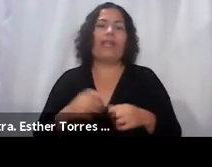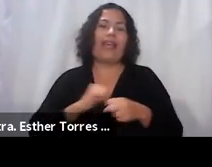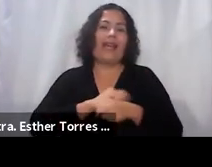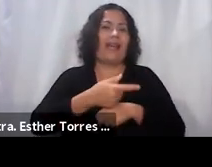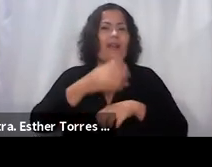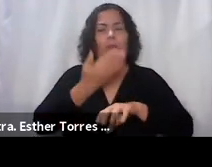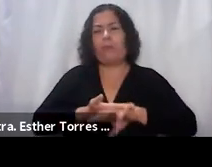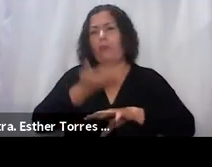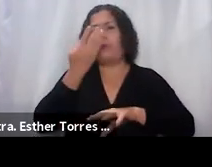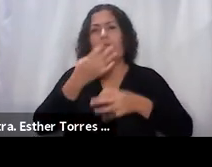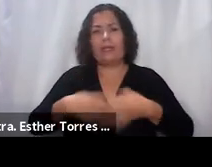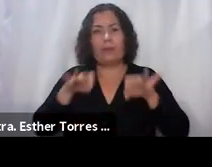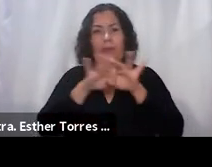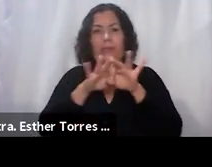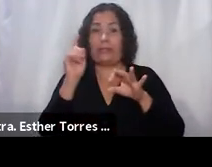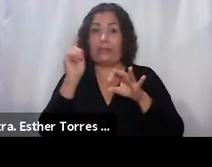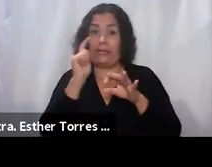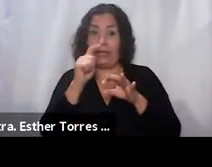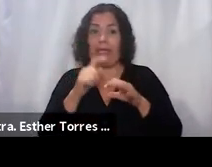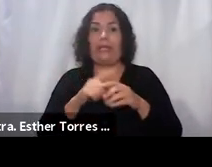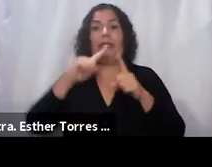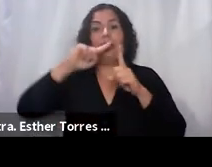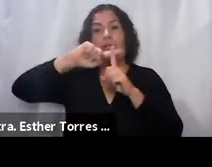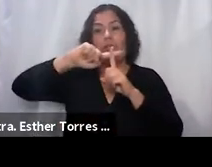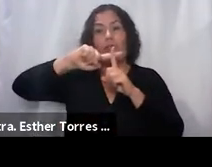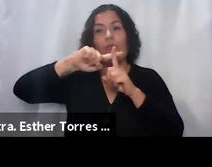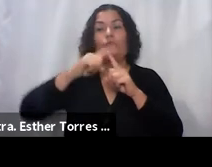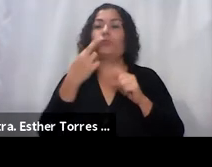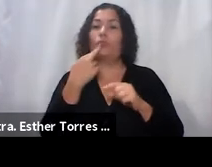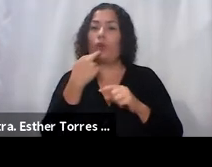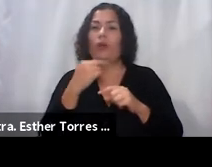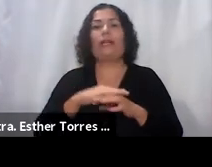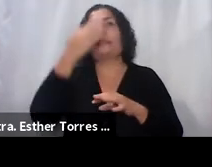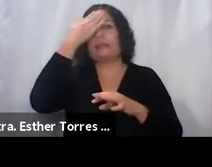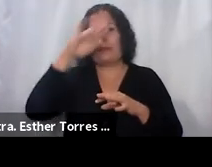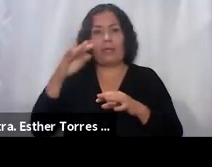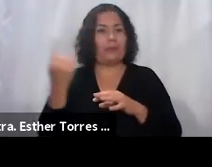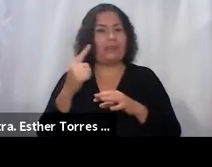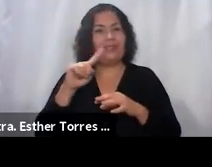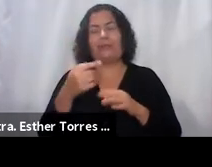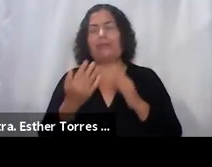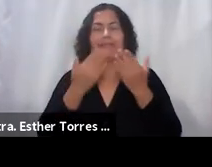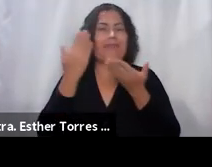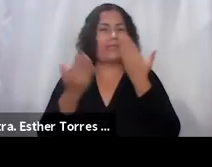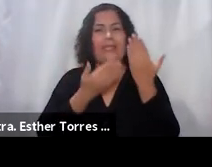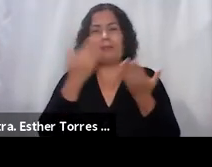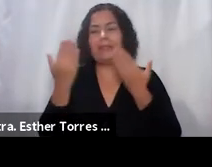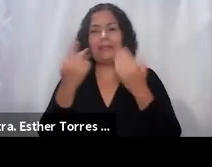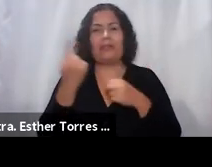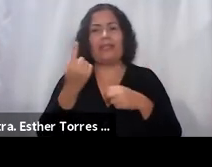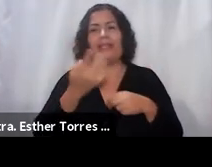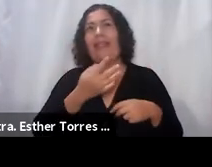importante es que ahí está la Cruz Roja. Y entonces la Cruz Roja sabemos que es un servicio, ¿no? Que tenemos